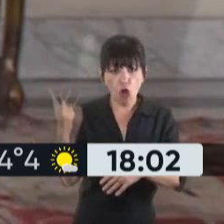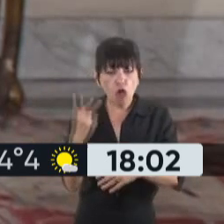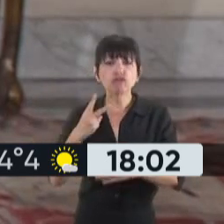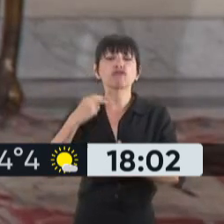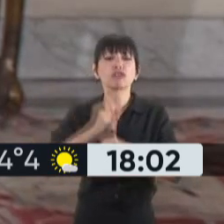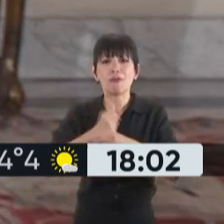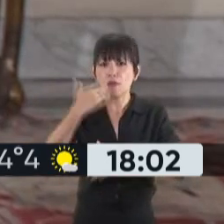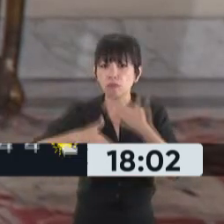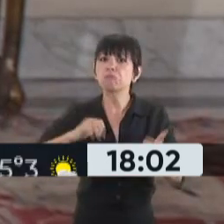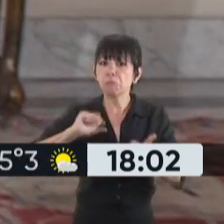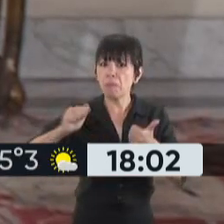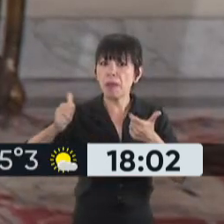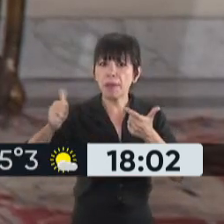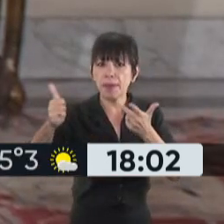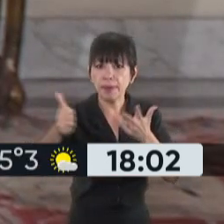décadas.